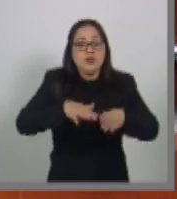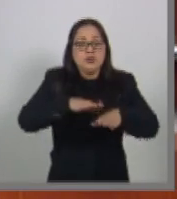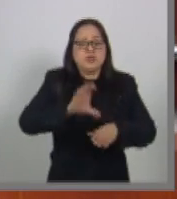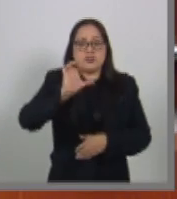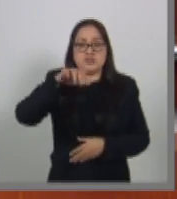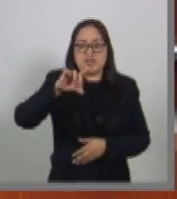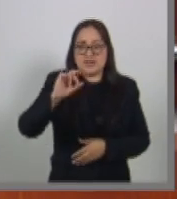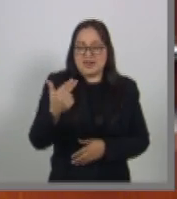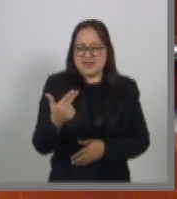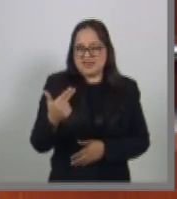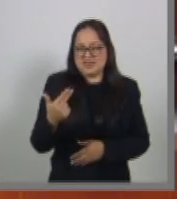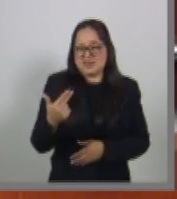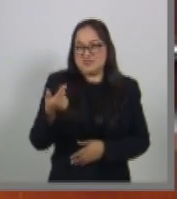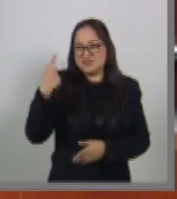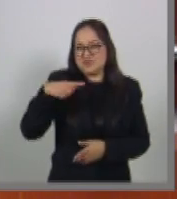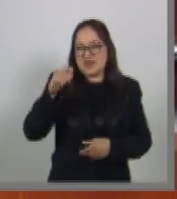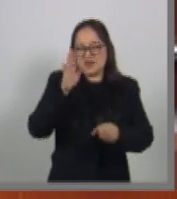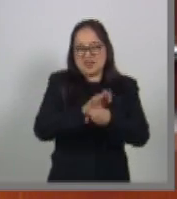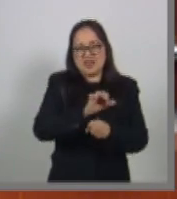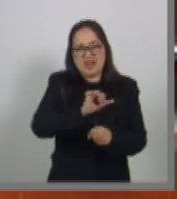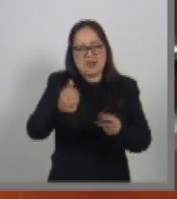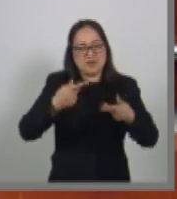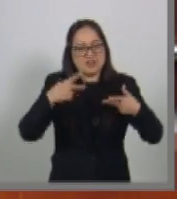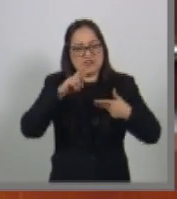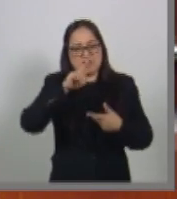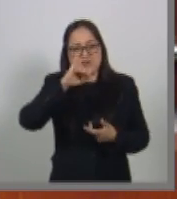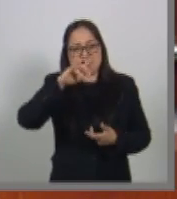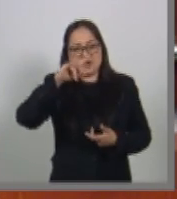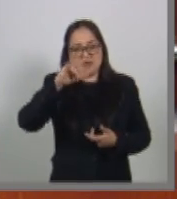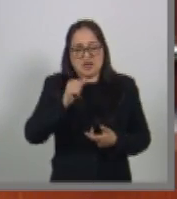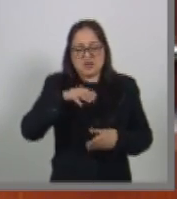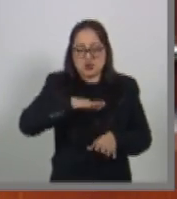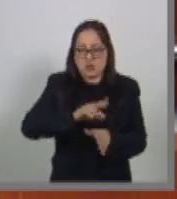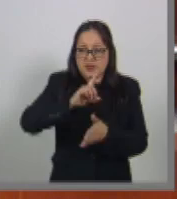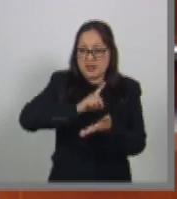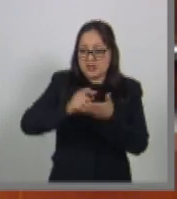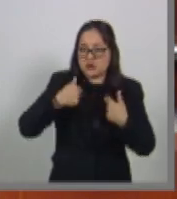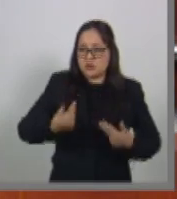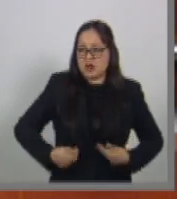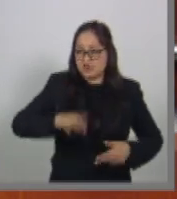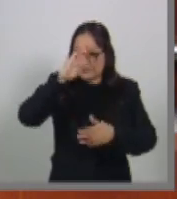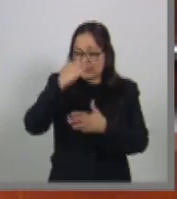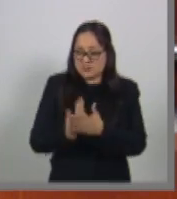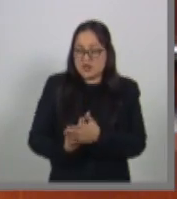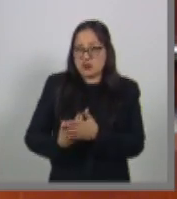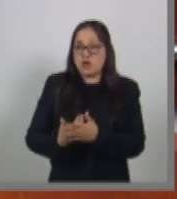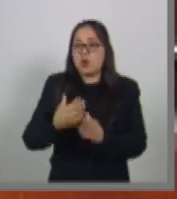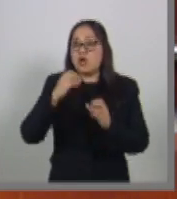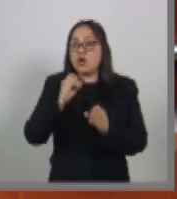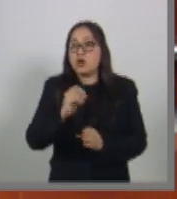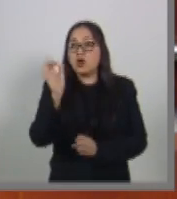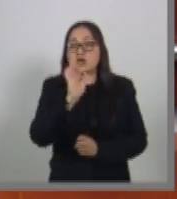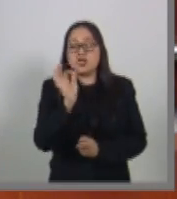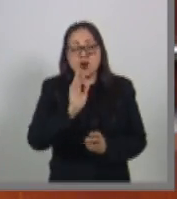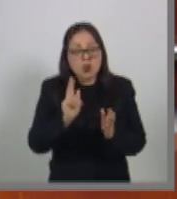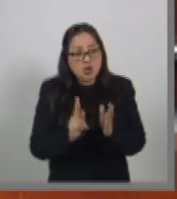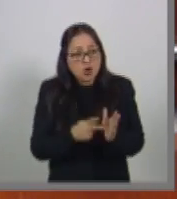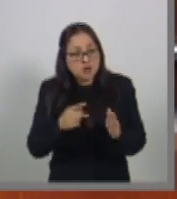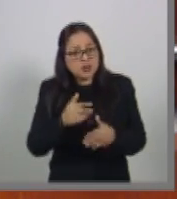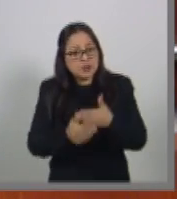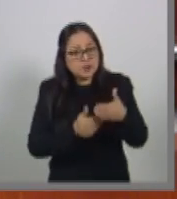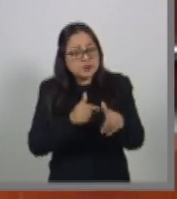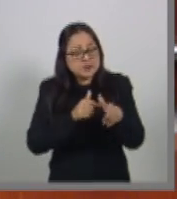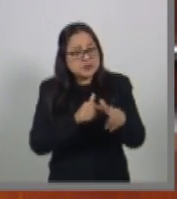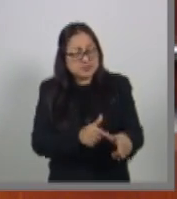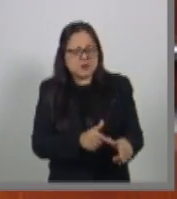Derechos Humanos para proteger a la víctima de violaciones o derechos humanos e impedir que se repita